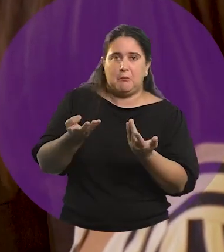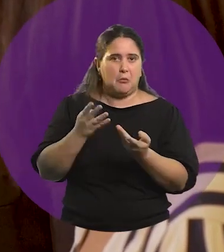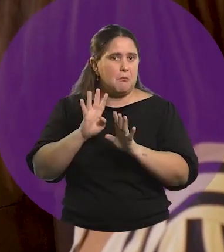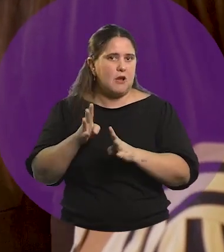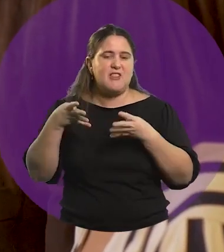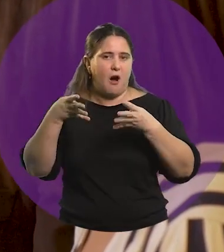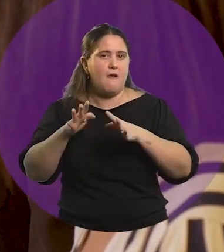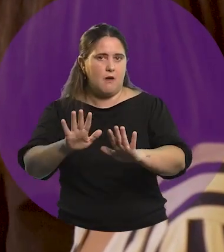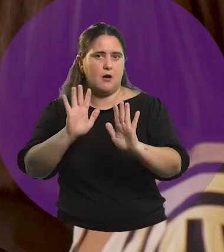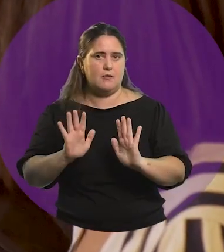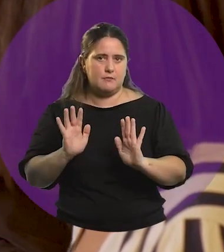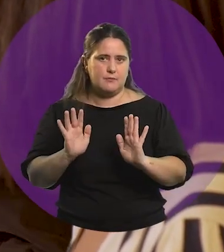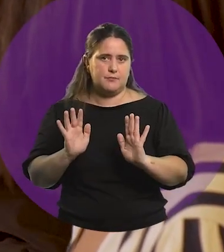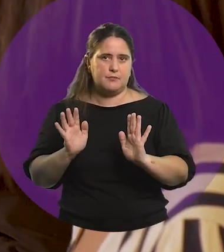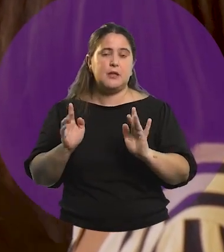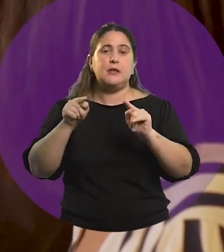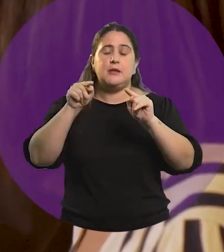planteaban muy bien recién Lorena, de que decía,